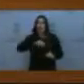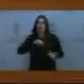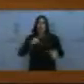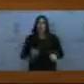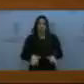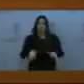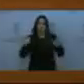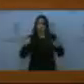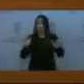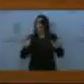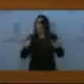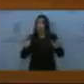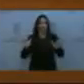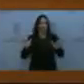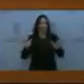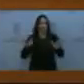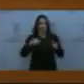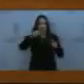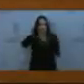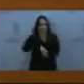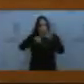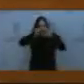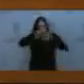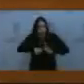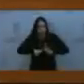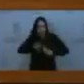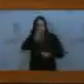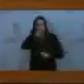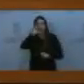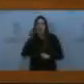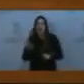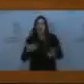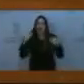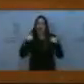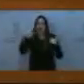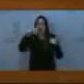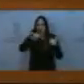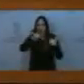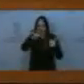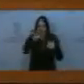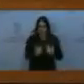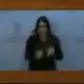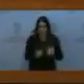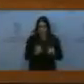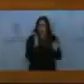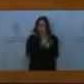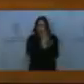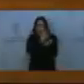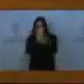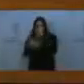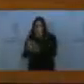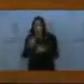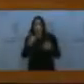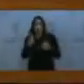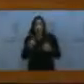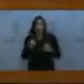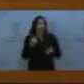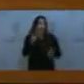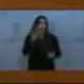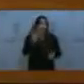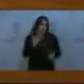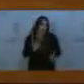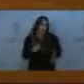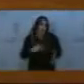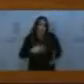atrás. ¿Traxa tiene su responsabilidad? ¿Era el ERE innecesario? Pues sí, seguramente